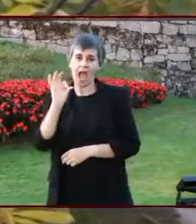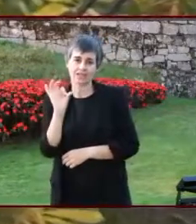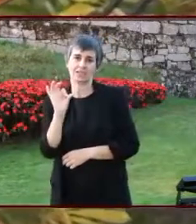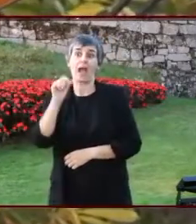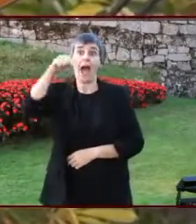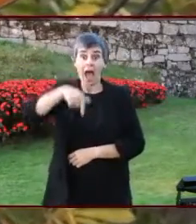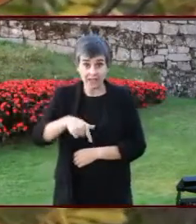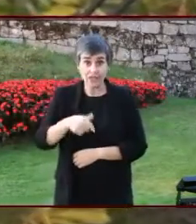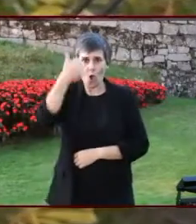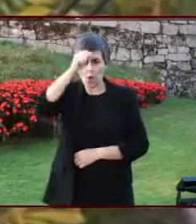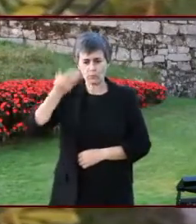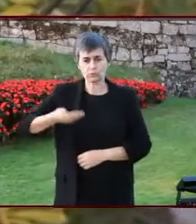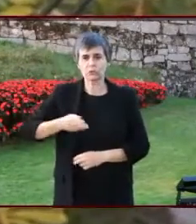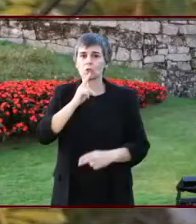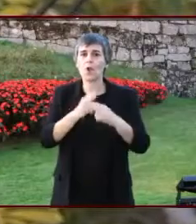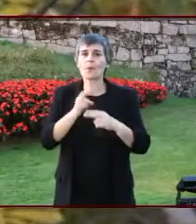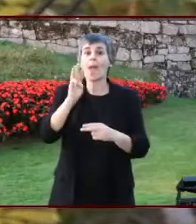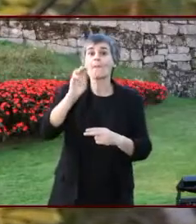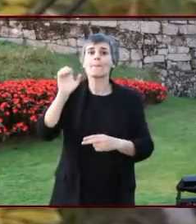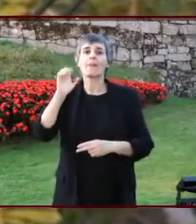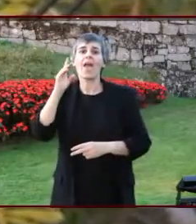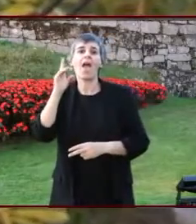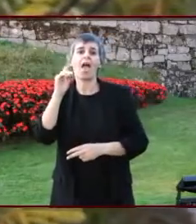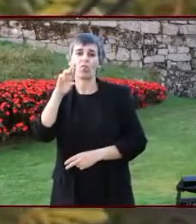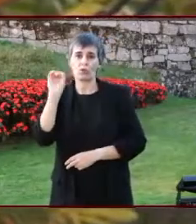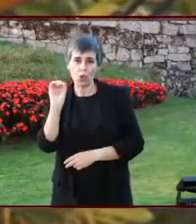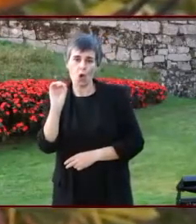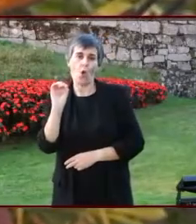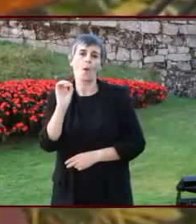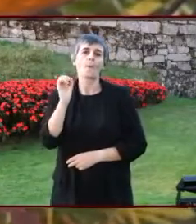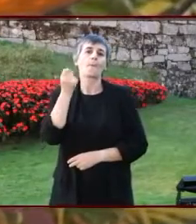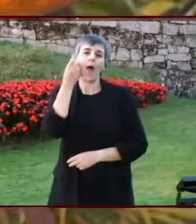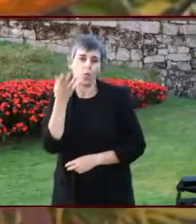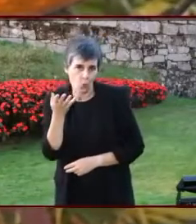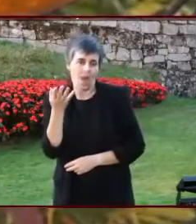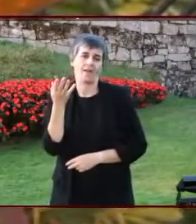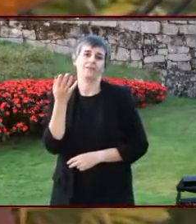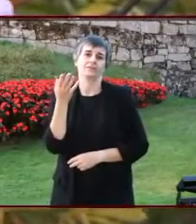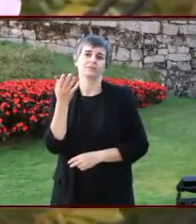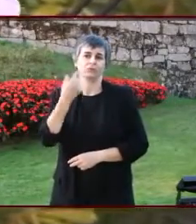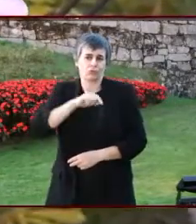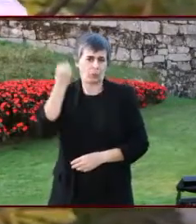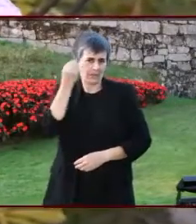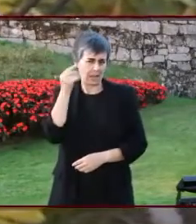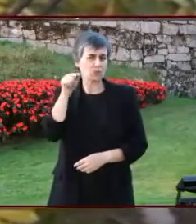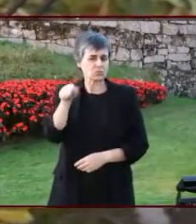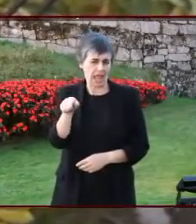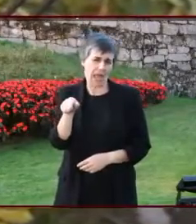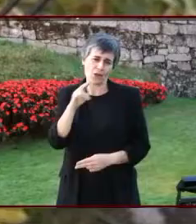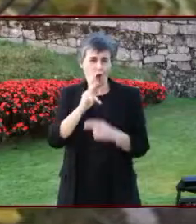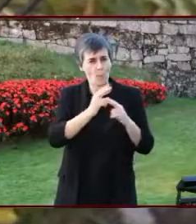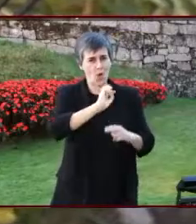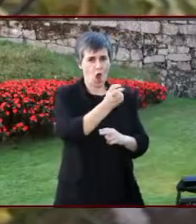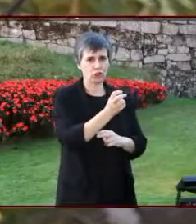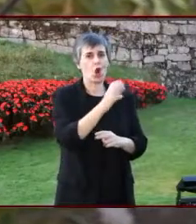día temos máis claro que era Cristóbal Colón, e non o digo de broma. Porque agora mesmo se está